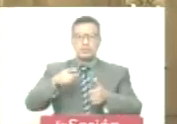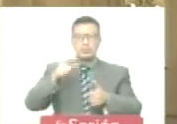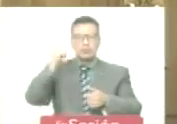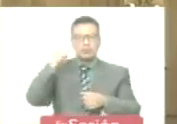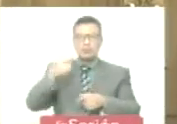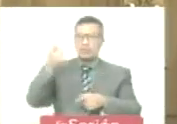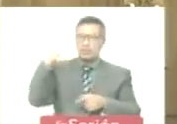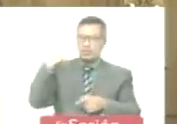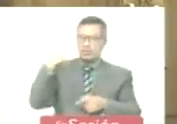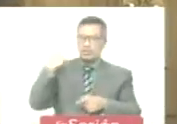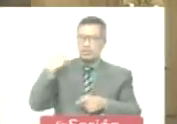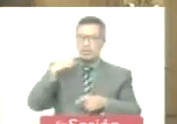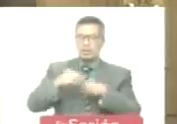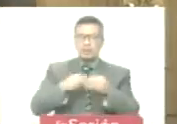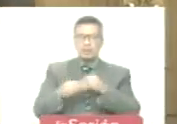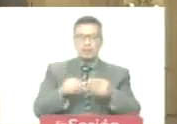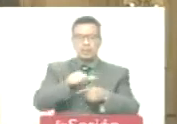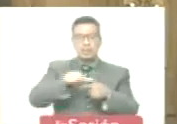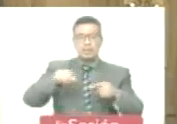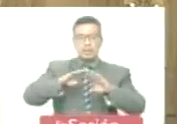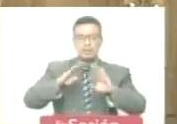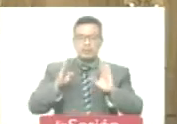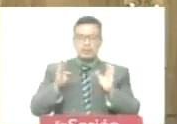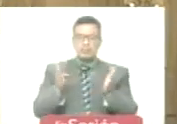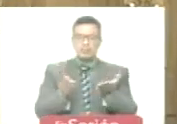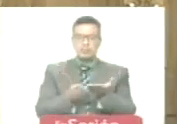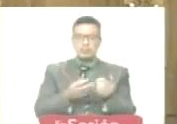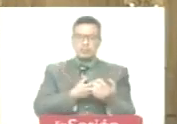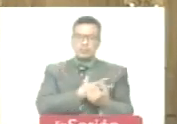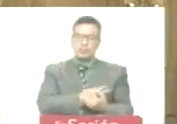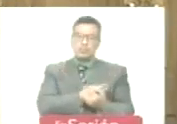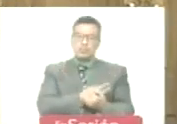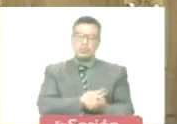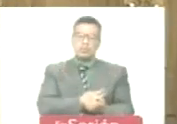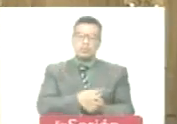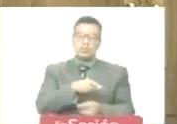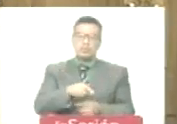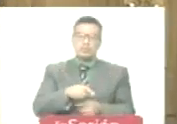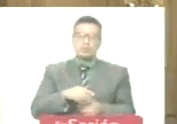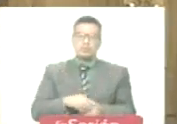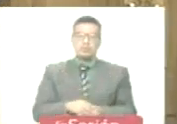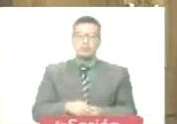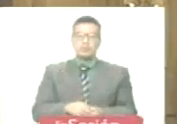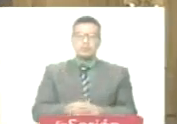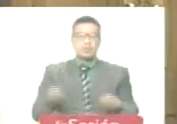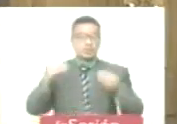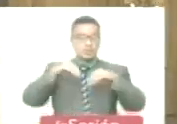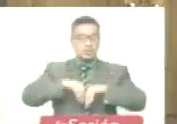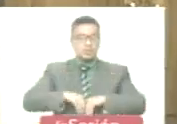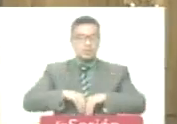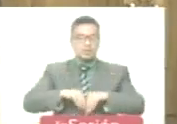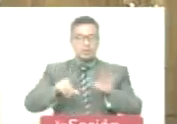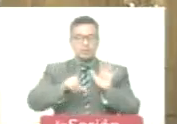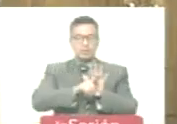dimos inicio a la Semana Mundial de Lactancia Materna con un acuerdo